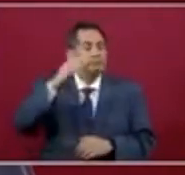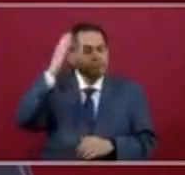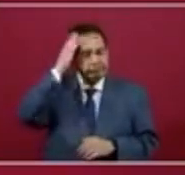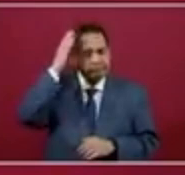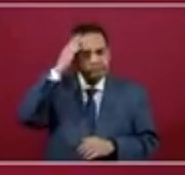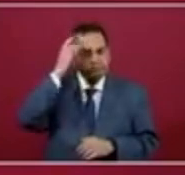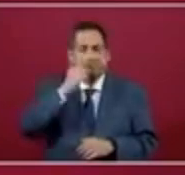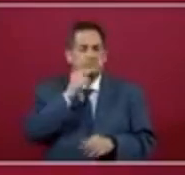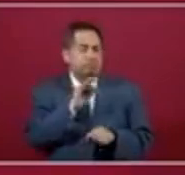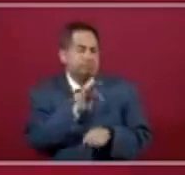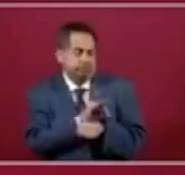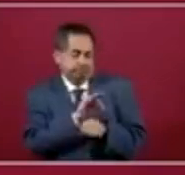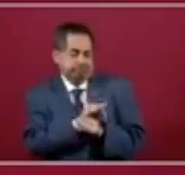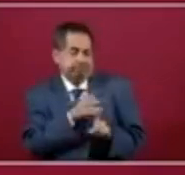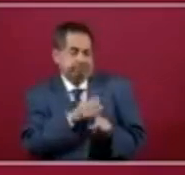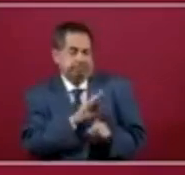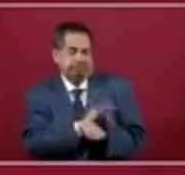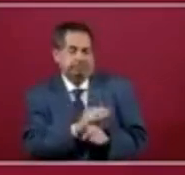preferidos y protegidos,